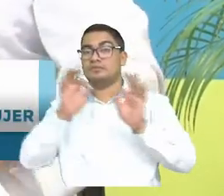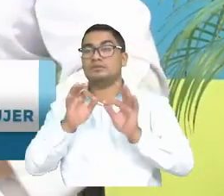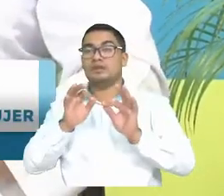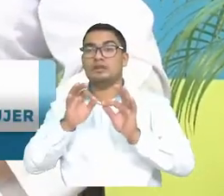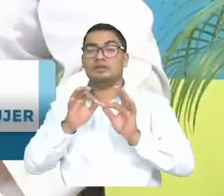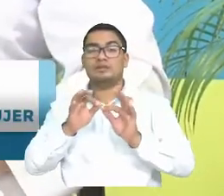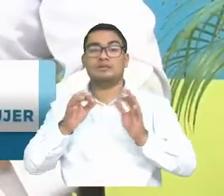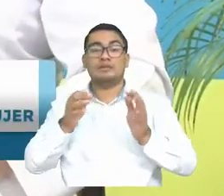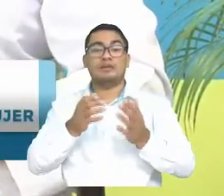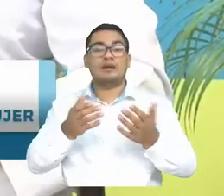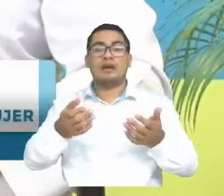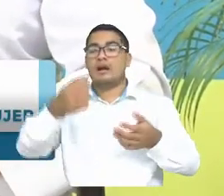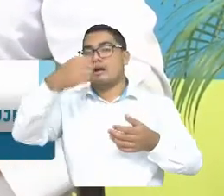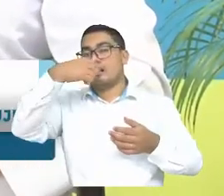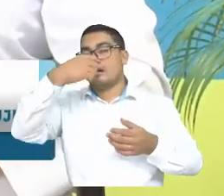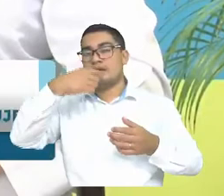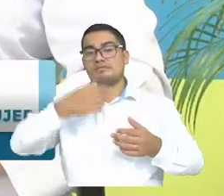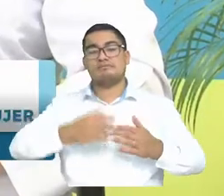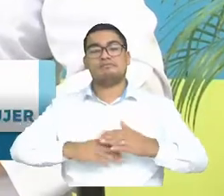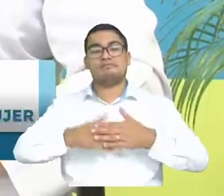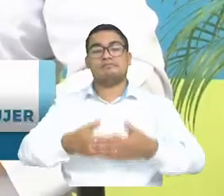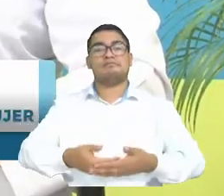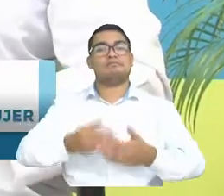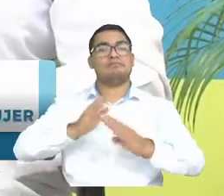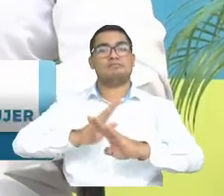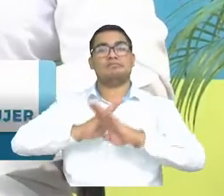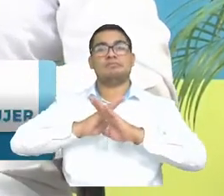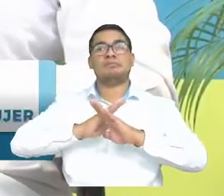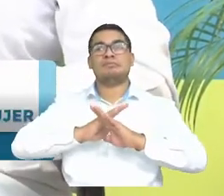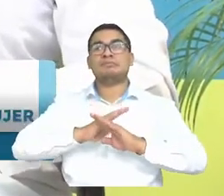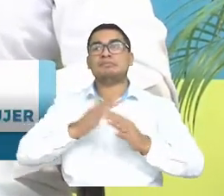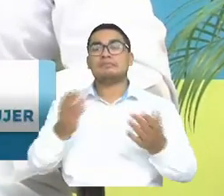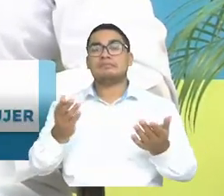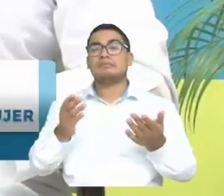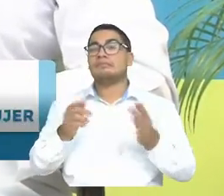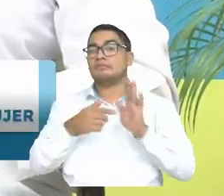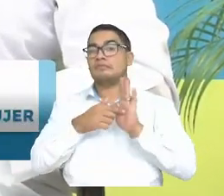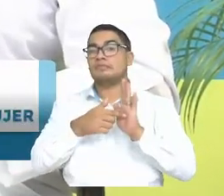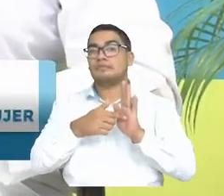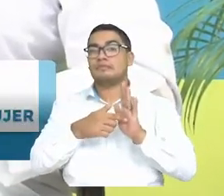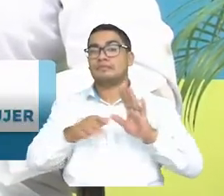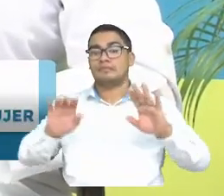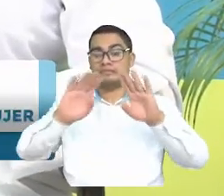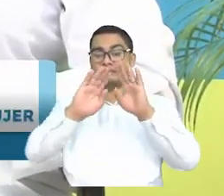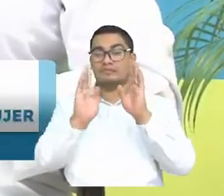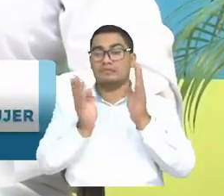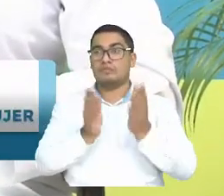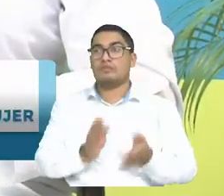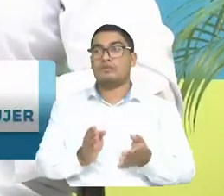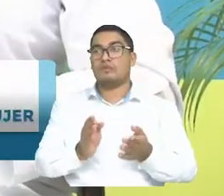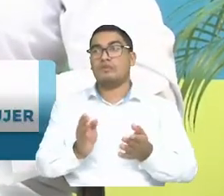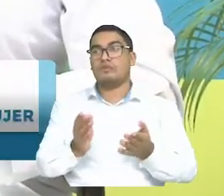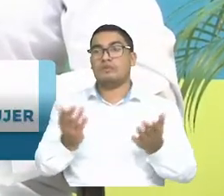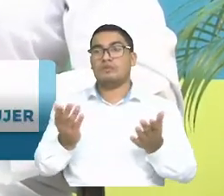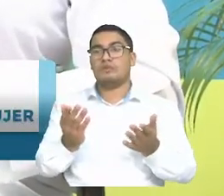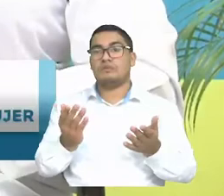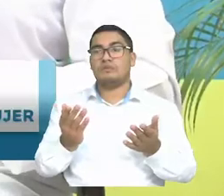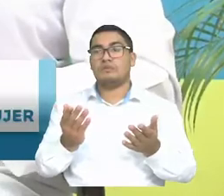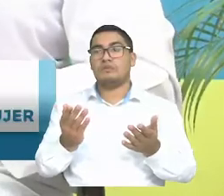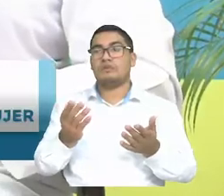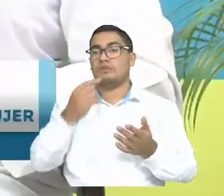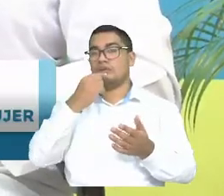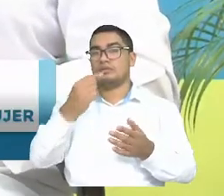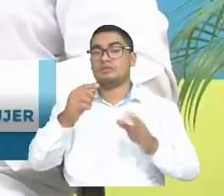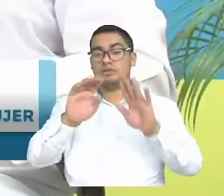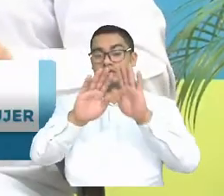un embarazo antes de tiempo, ¿verdad? Porque ha sucedido de que las mujeres ni siquiera han cumplido